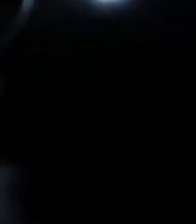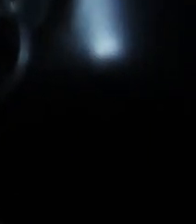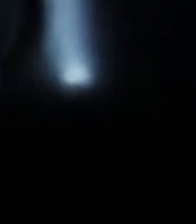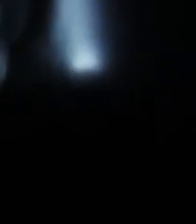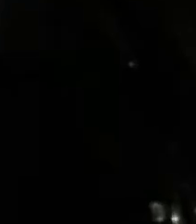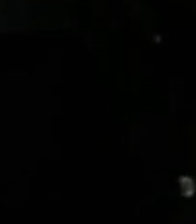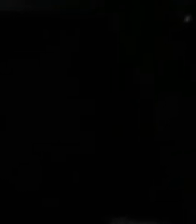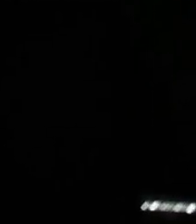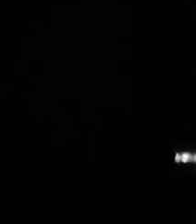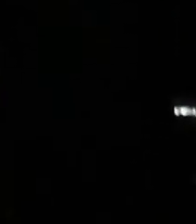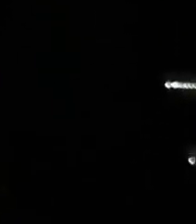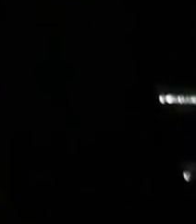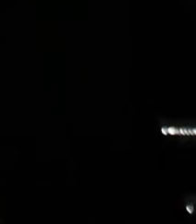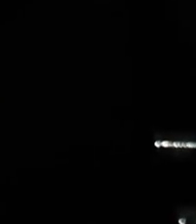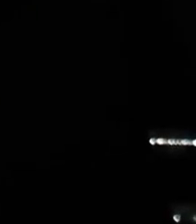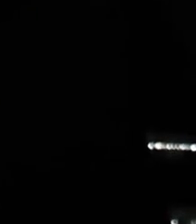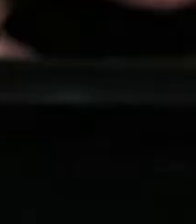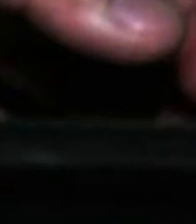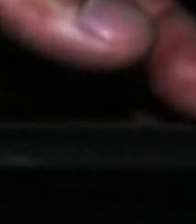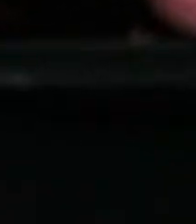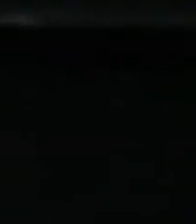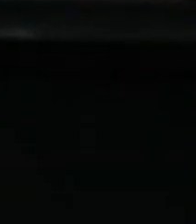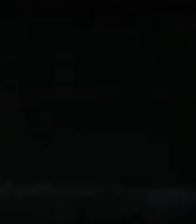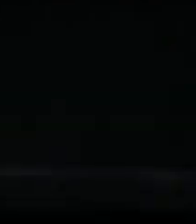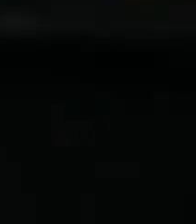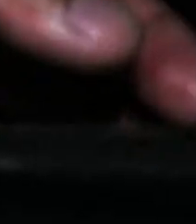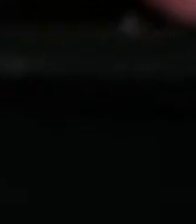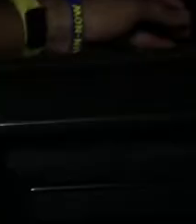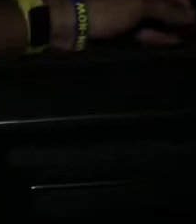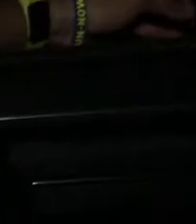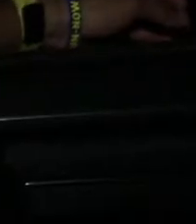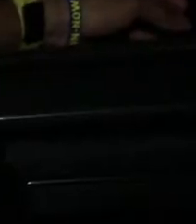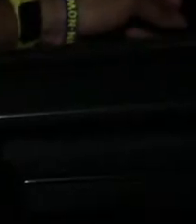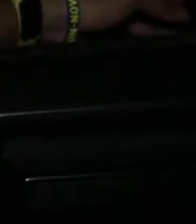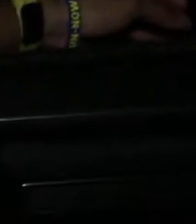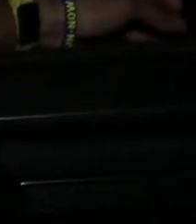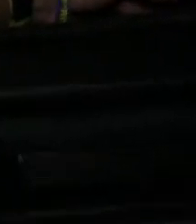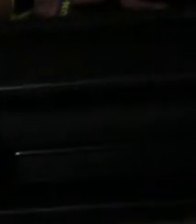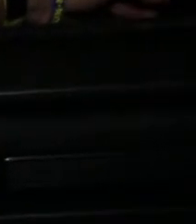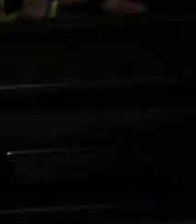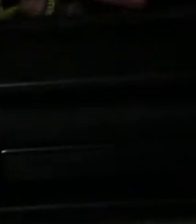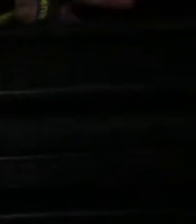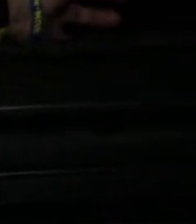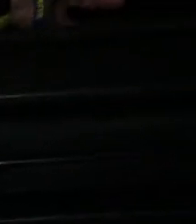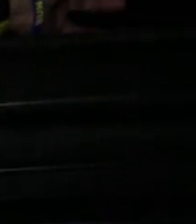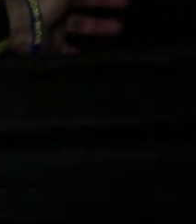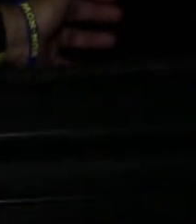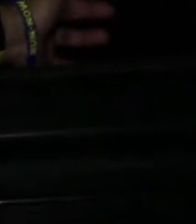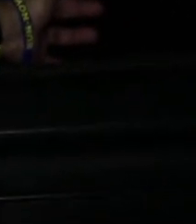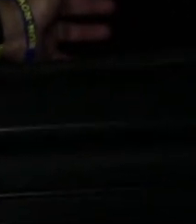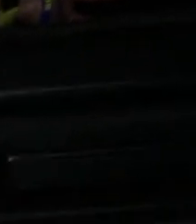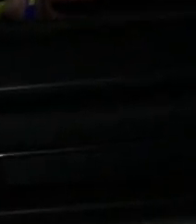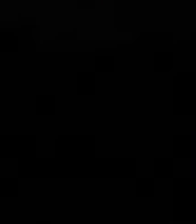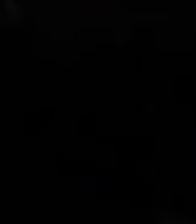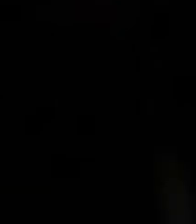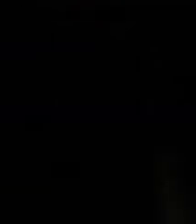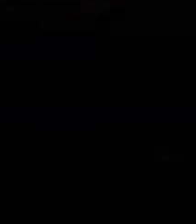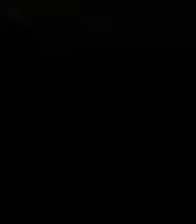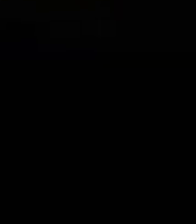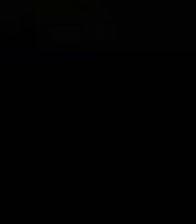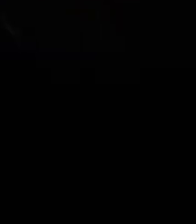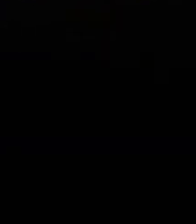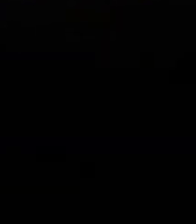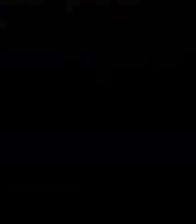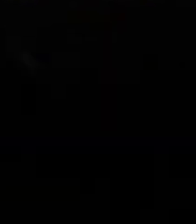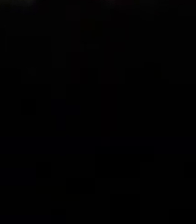para el este, para el oeste. Soy Randall Pereira, vivo en Stamford, New Jersey, Estados Unidos, y Chicago